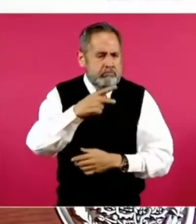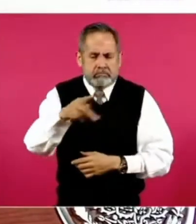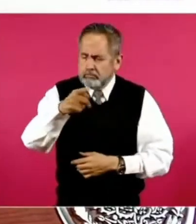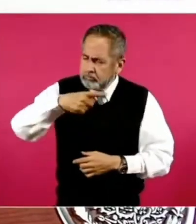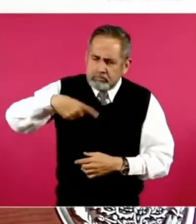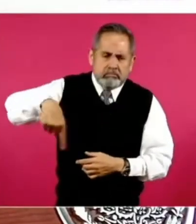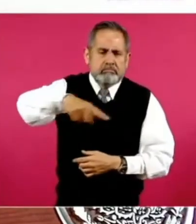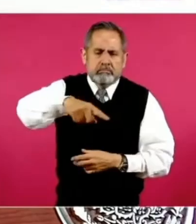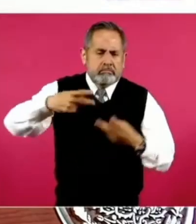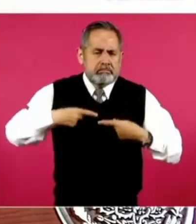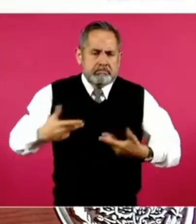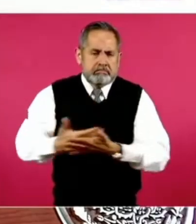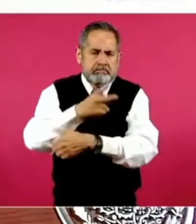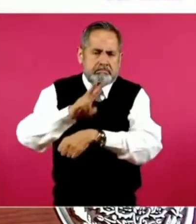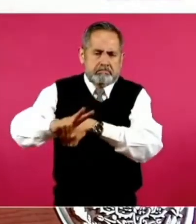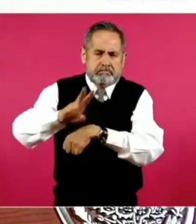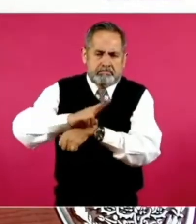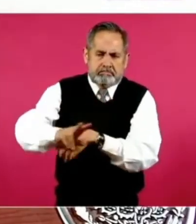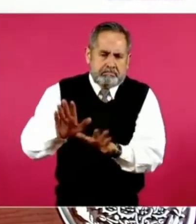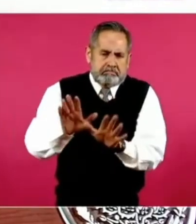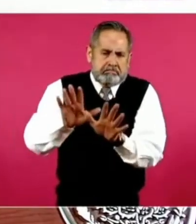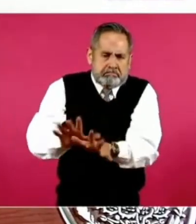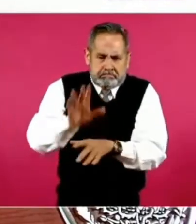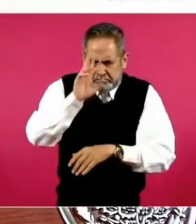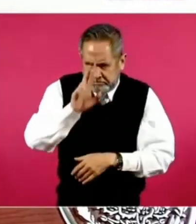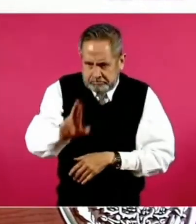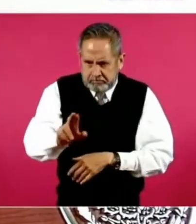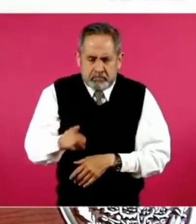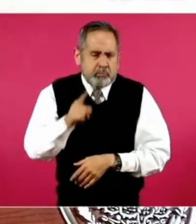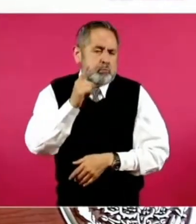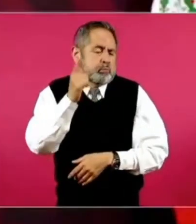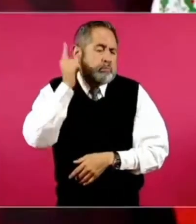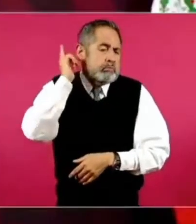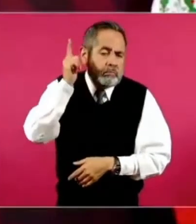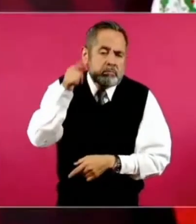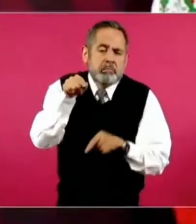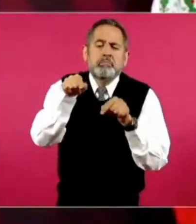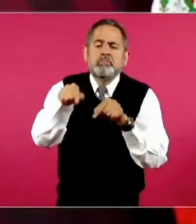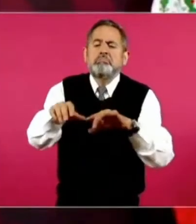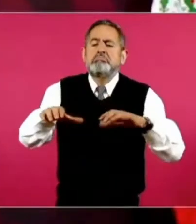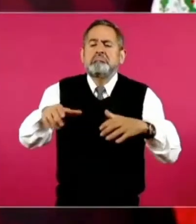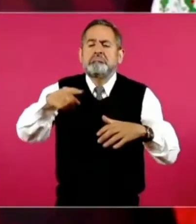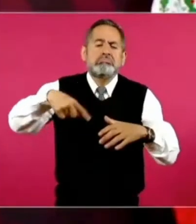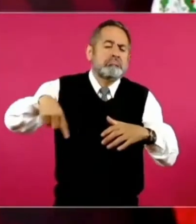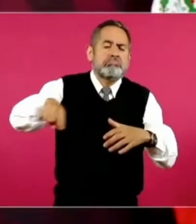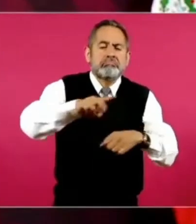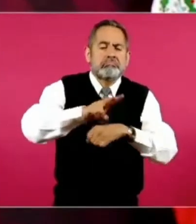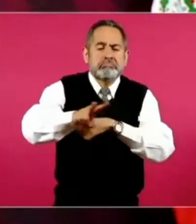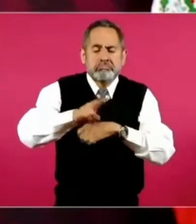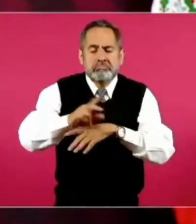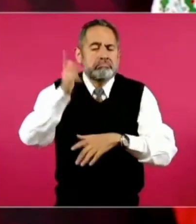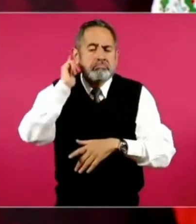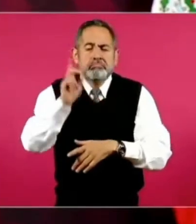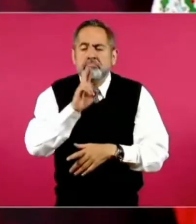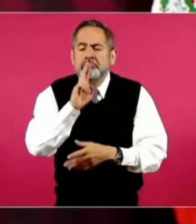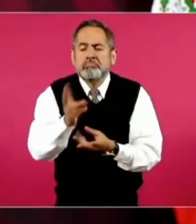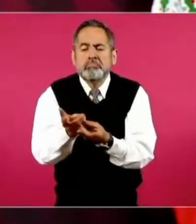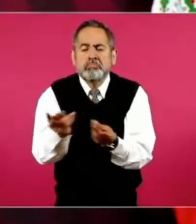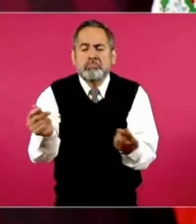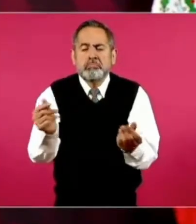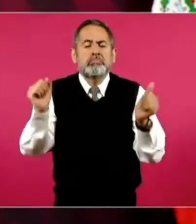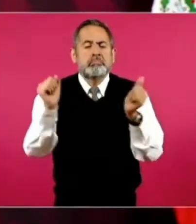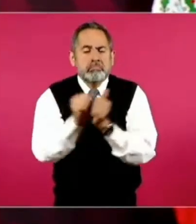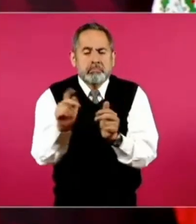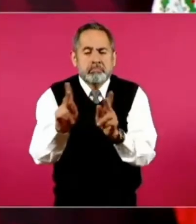venezolanos, y lo que deseamos es que haya una solución